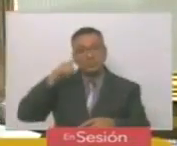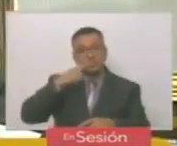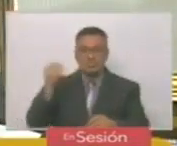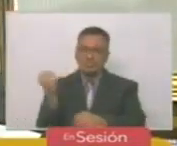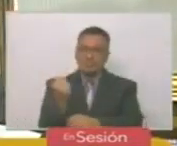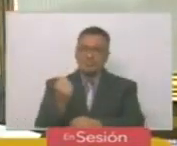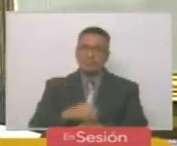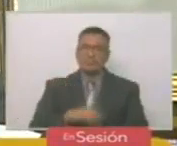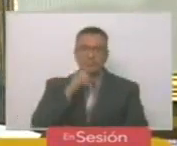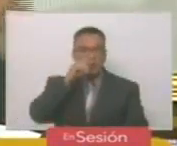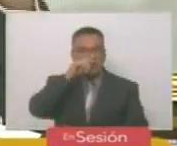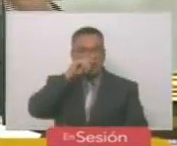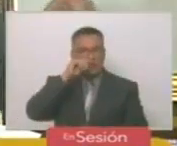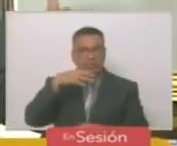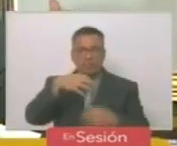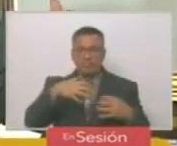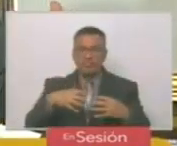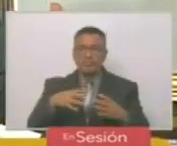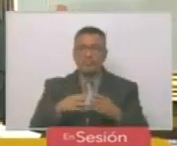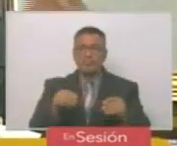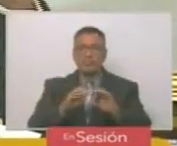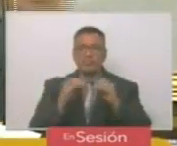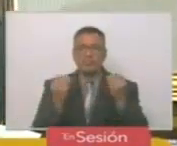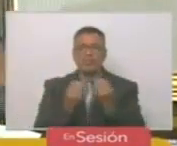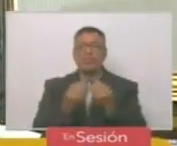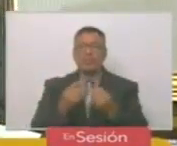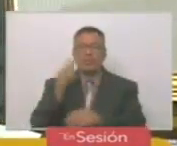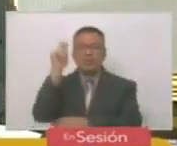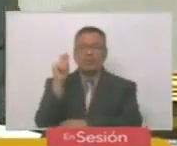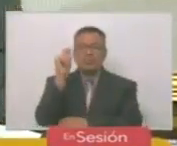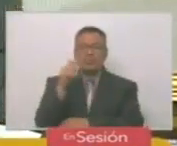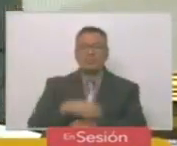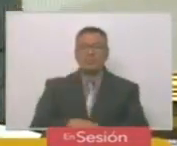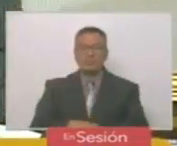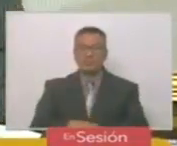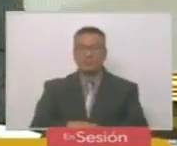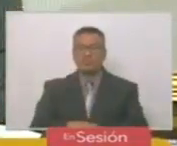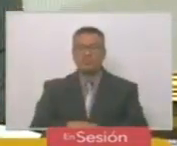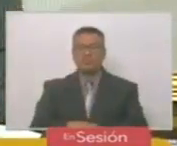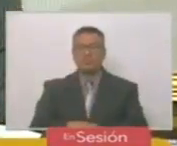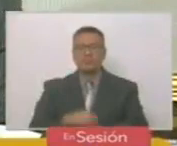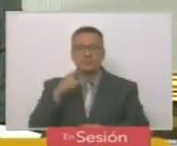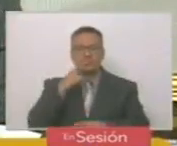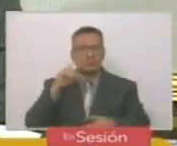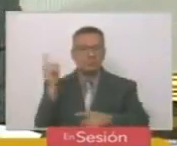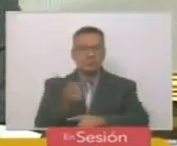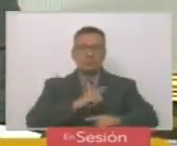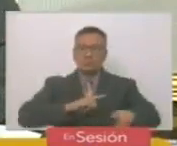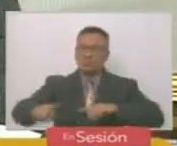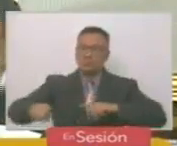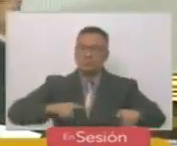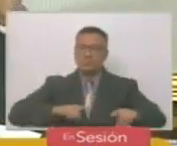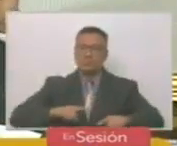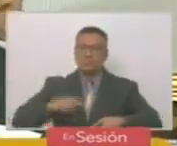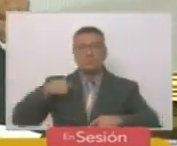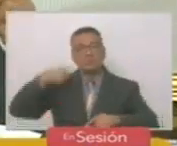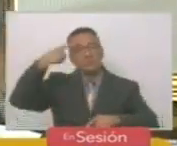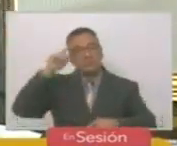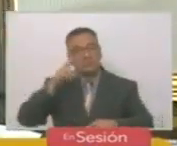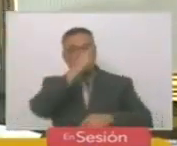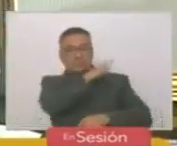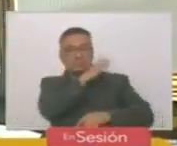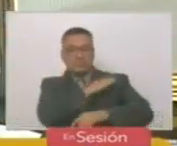atacado desde organismos parlamentarios, bajo las órdenes de, al menos sus juntas